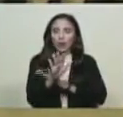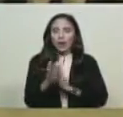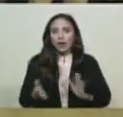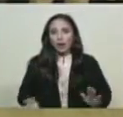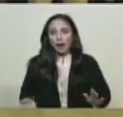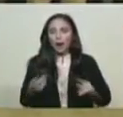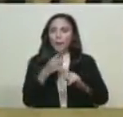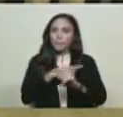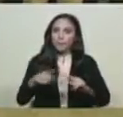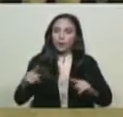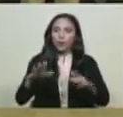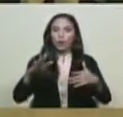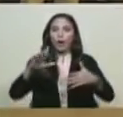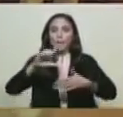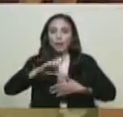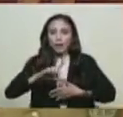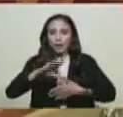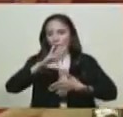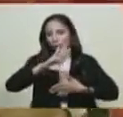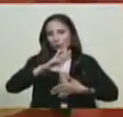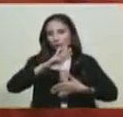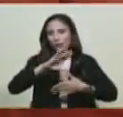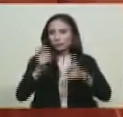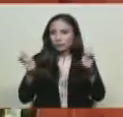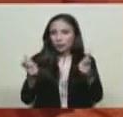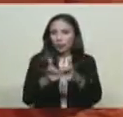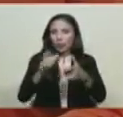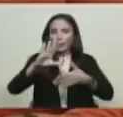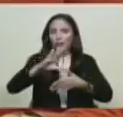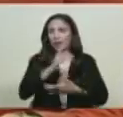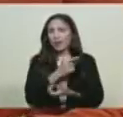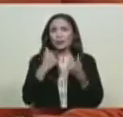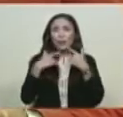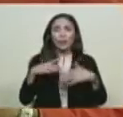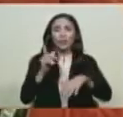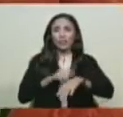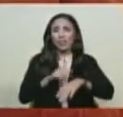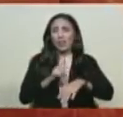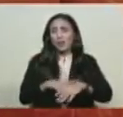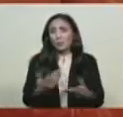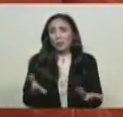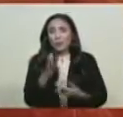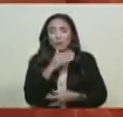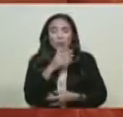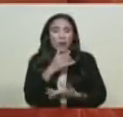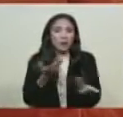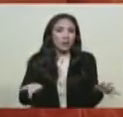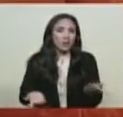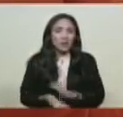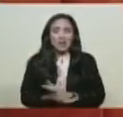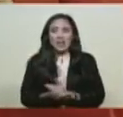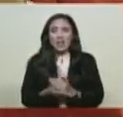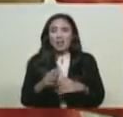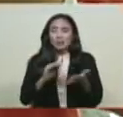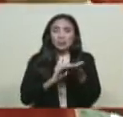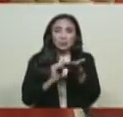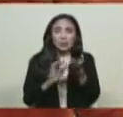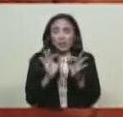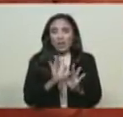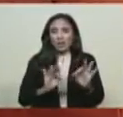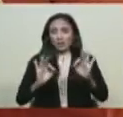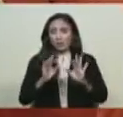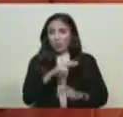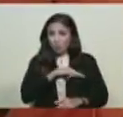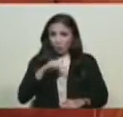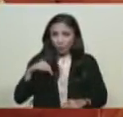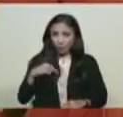cumbres de las Américas quedaron guindando. Una gran pérdida de tiempo. No está en mi prioridad, no está en nuestra prioridad